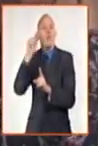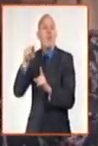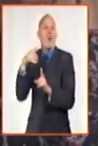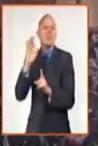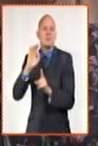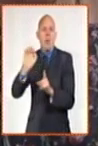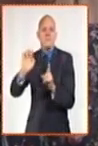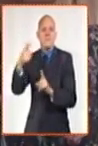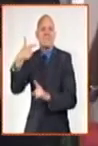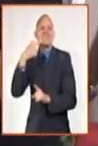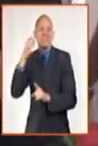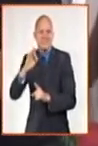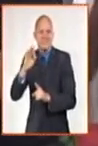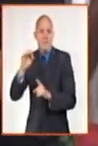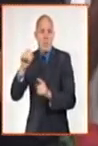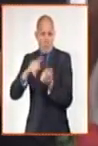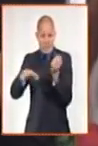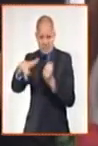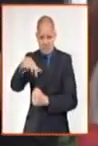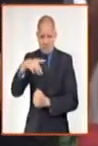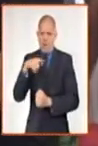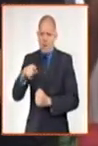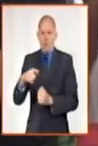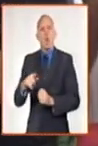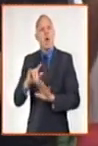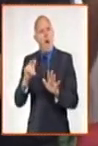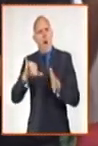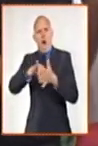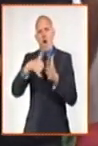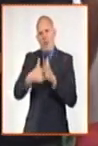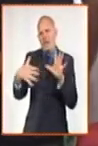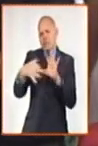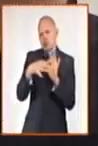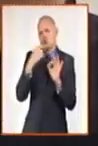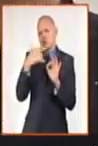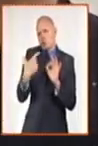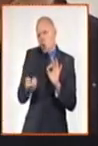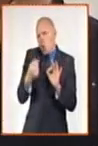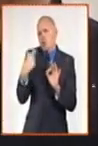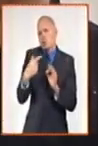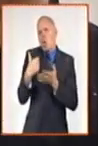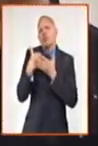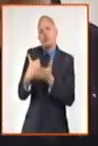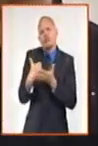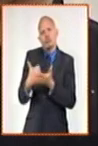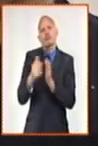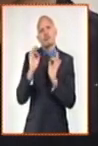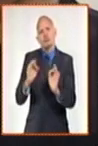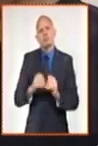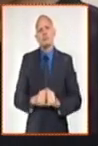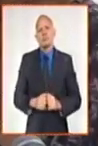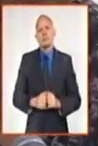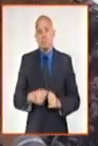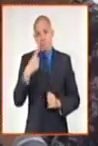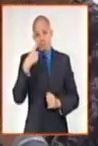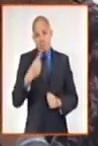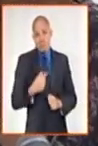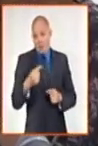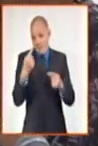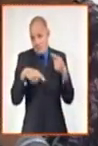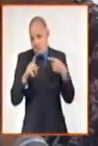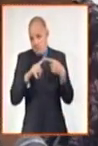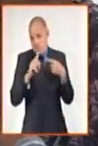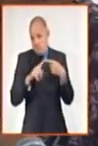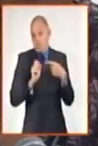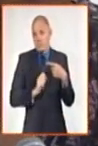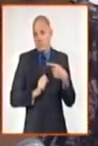Yamina Duarte, ofrecieron ayuda y actualizaron sobre sus proyectos de cooperación en materia de energía renovable. Es importante, en primer